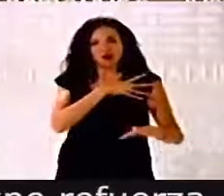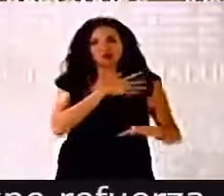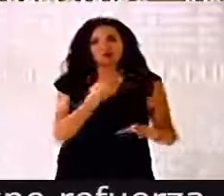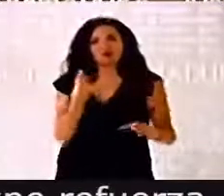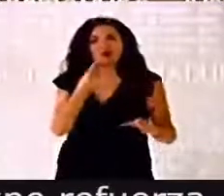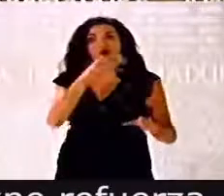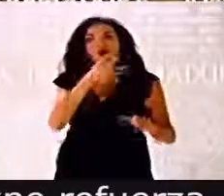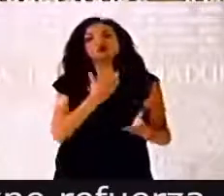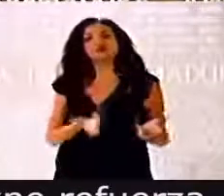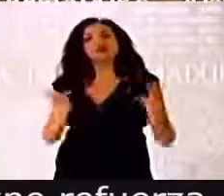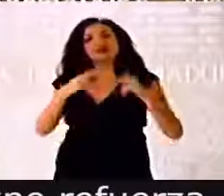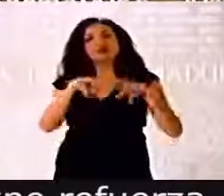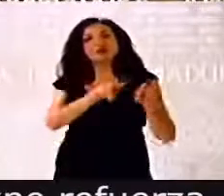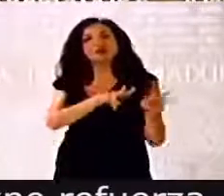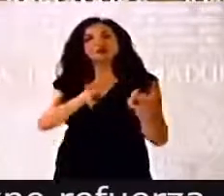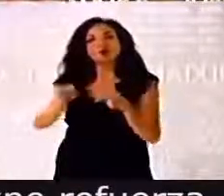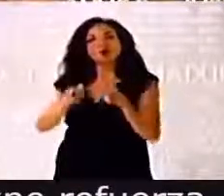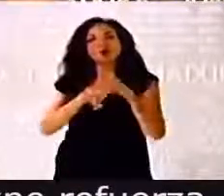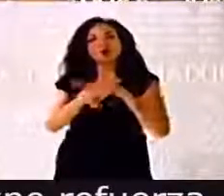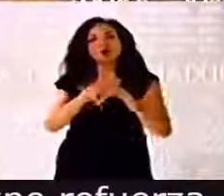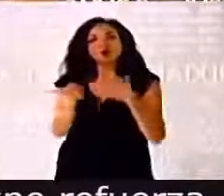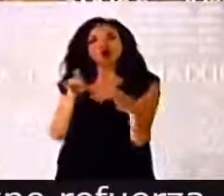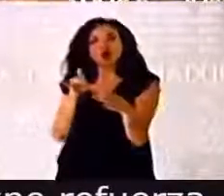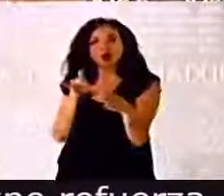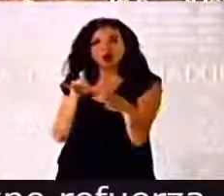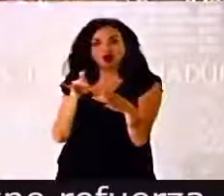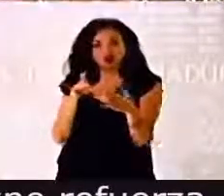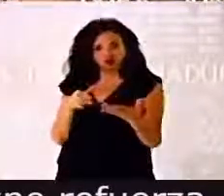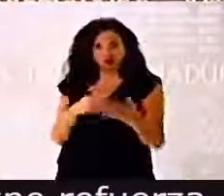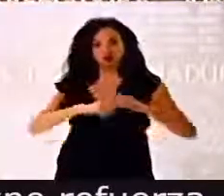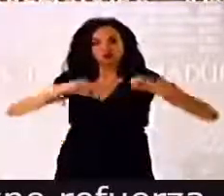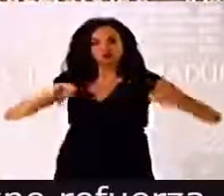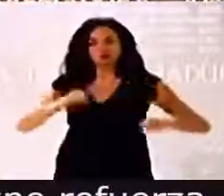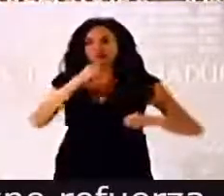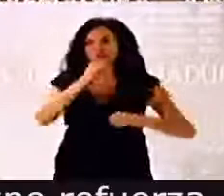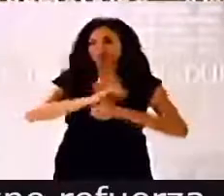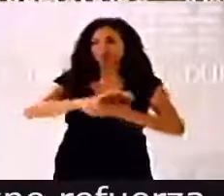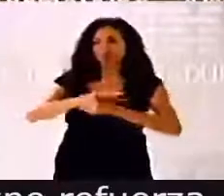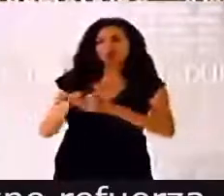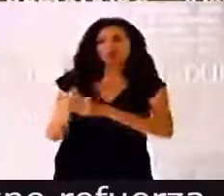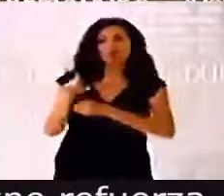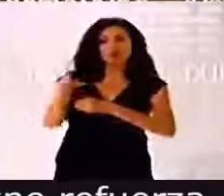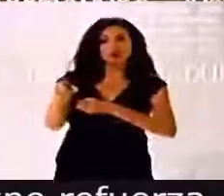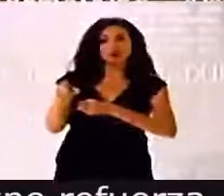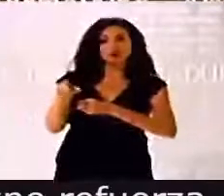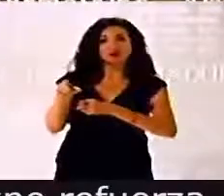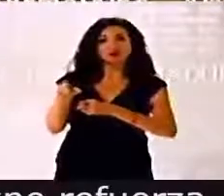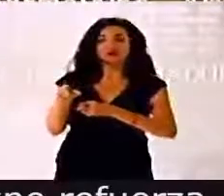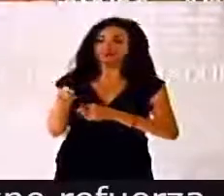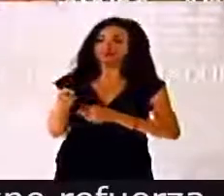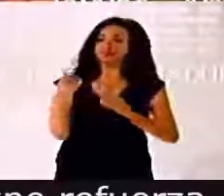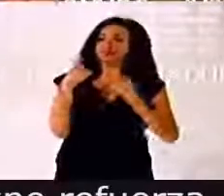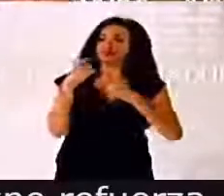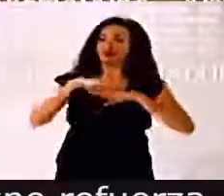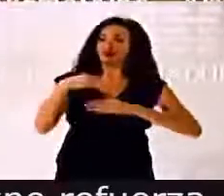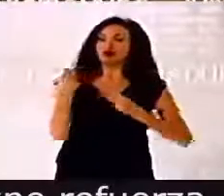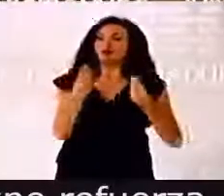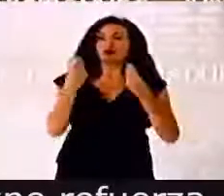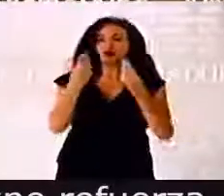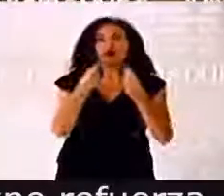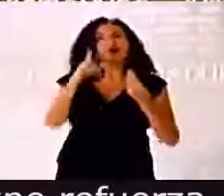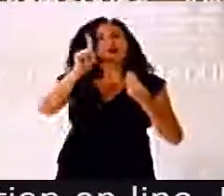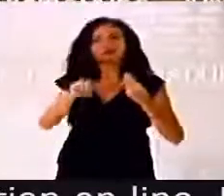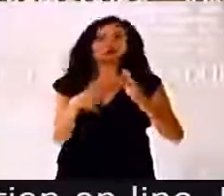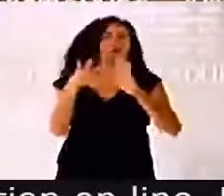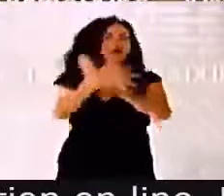nueva plataforma de gestión online. Hay cosas que el COVID nos ha puesto para que las mejoremos y también han venido para